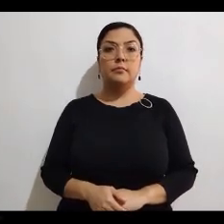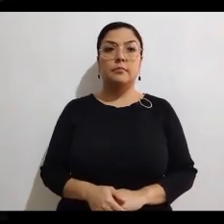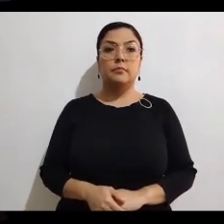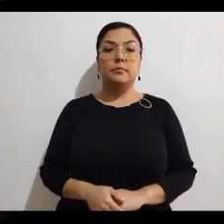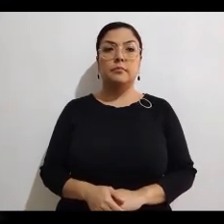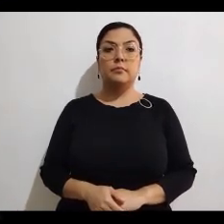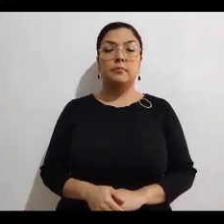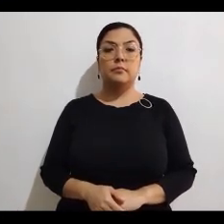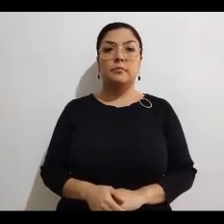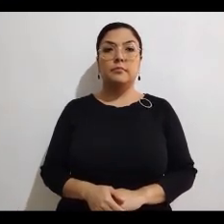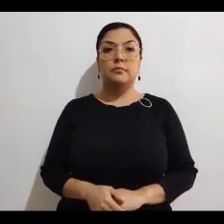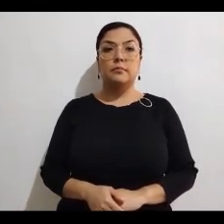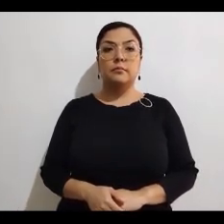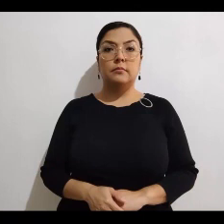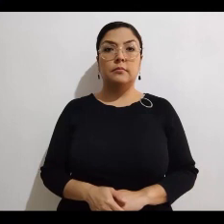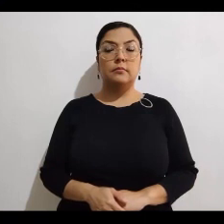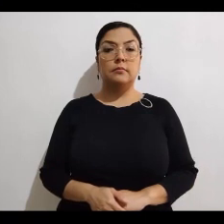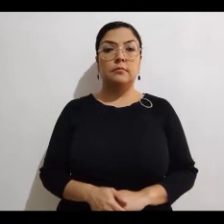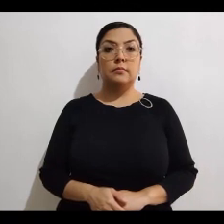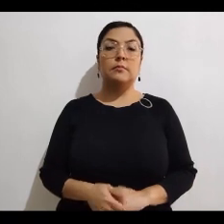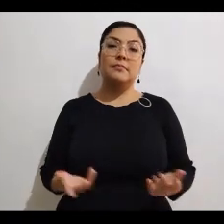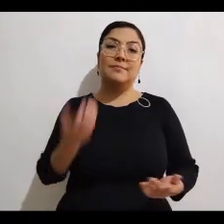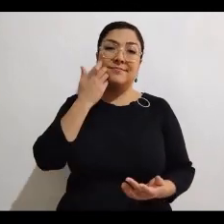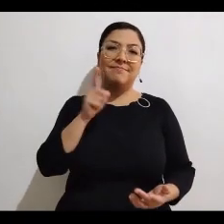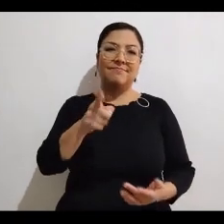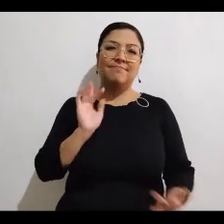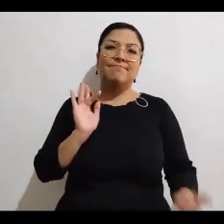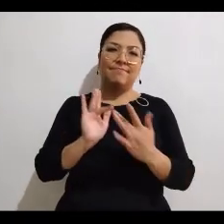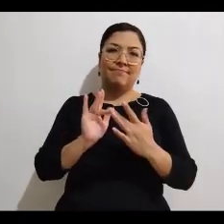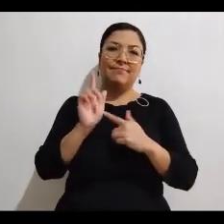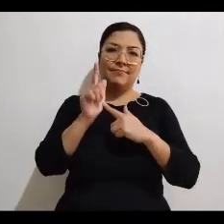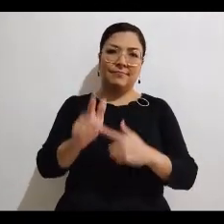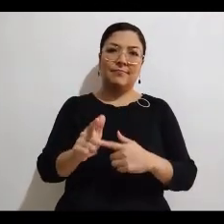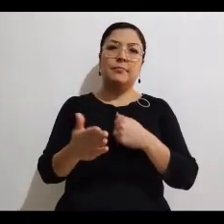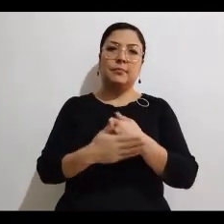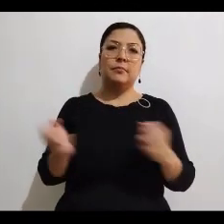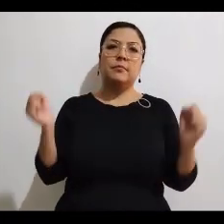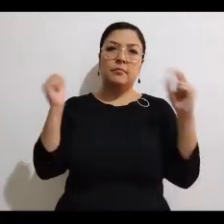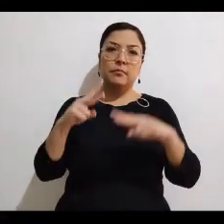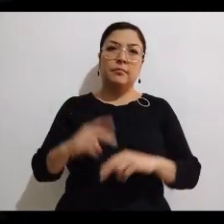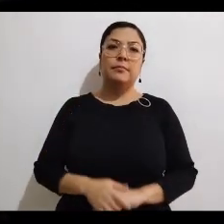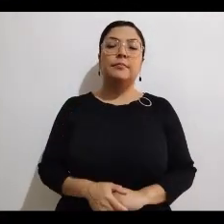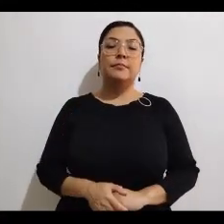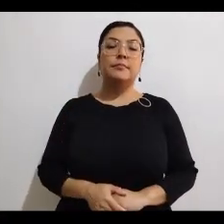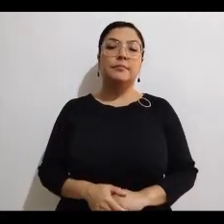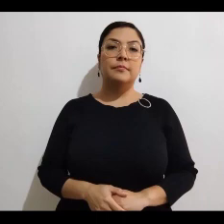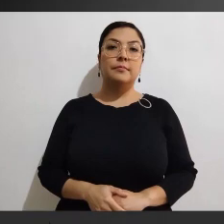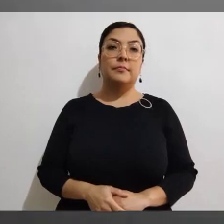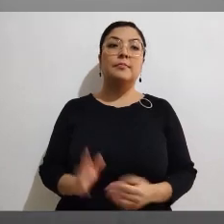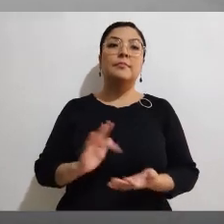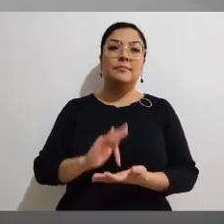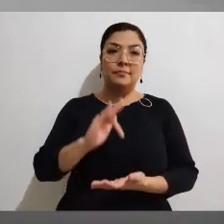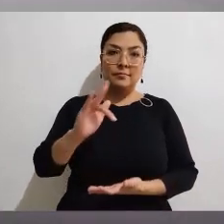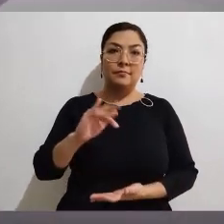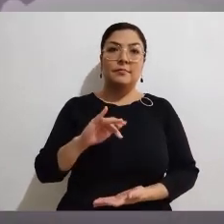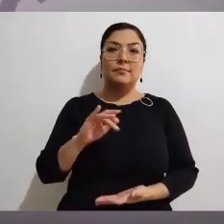programa-radiofónico y en Twitter laurna-IEC. Queremos tener comunicación con usted. Pásenla muy bien. Hasta la próxima semana. Gracias